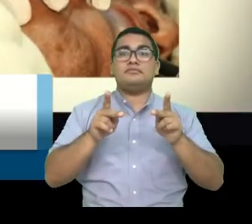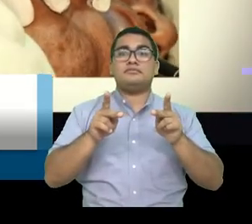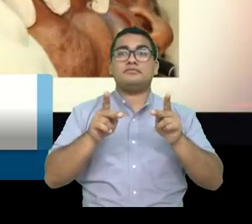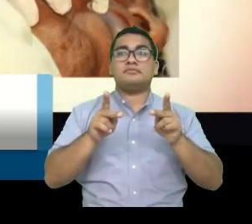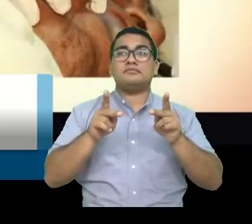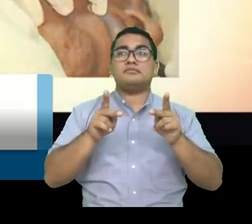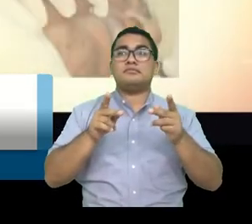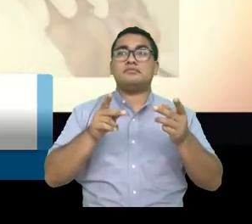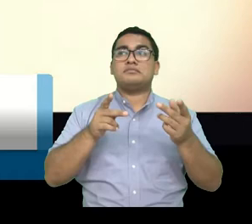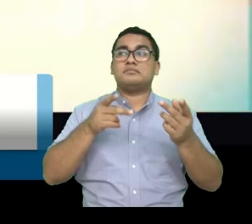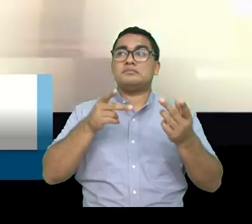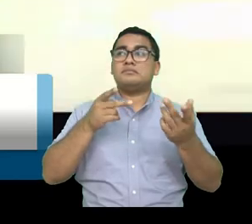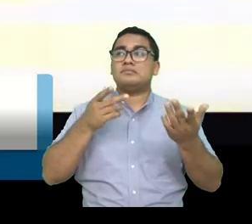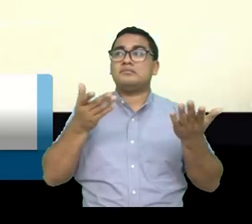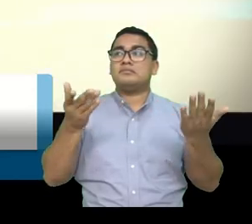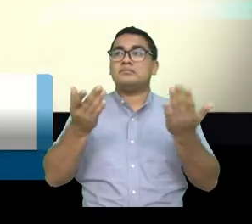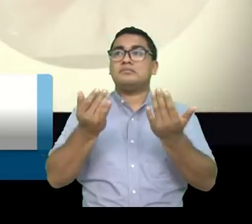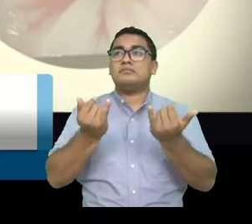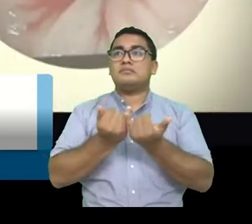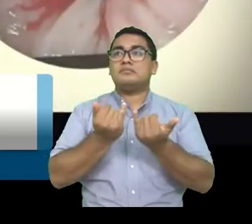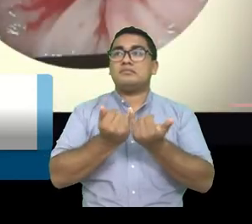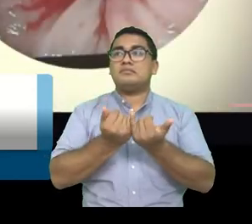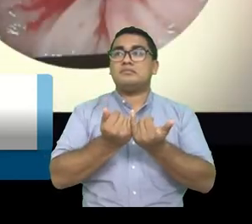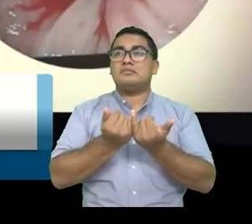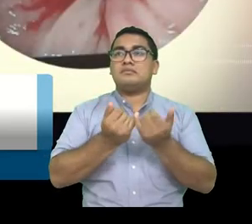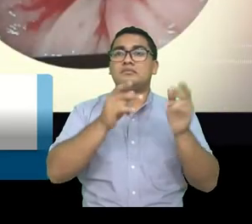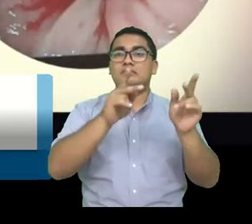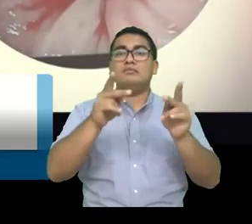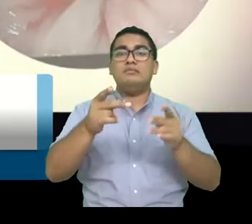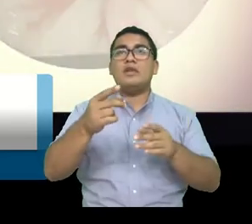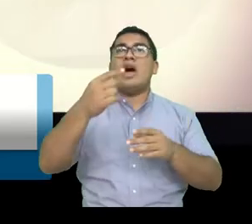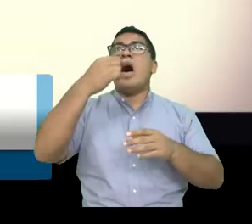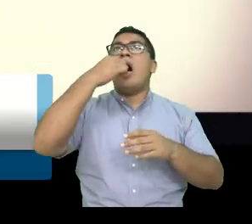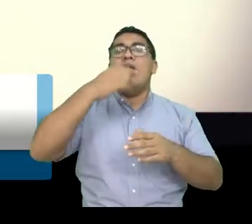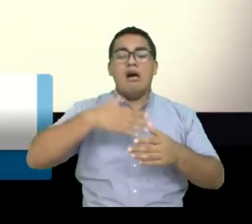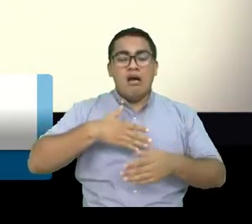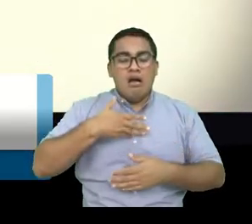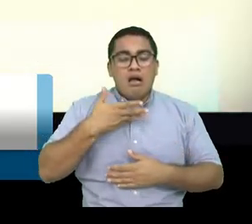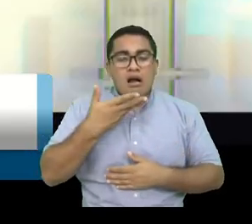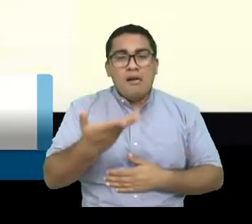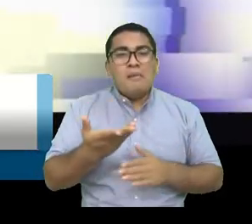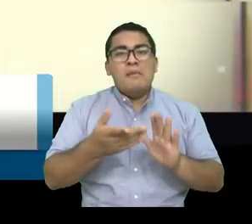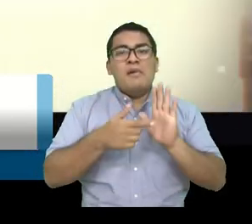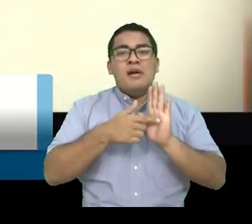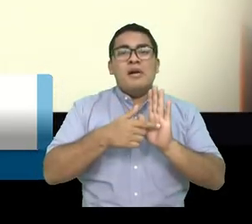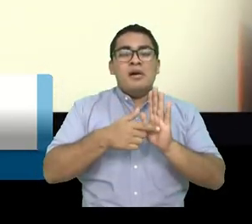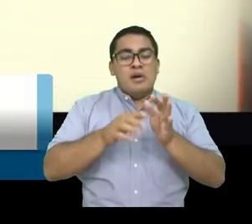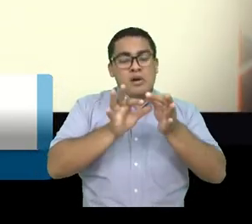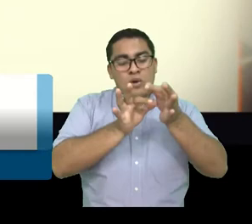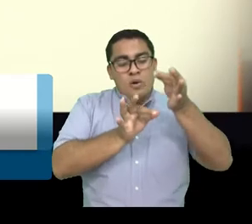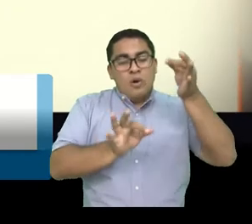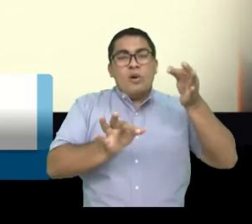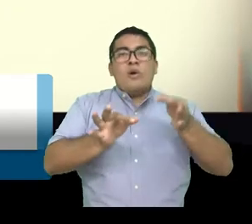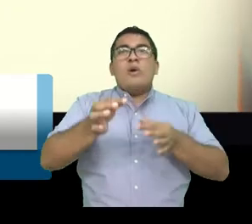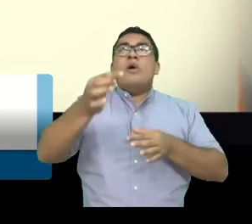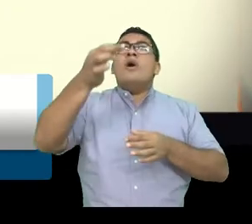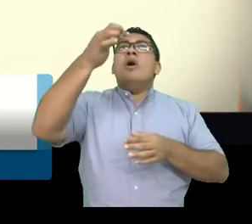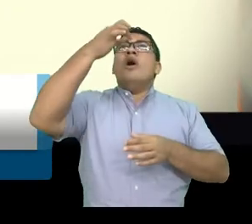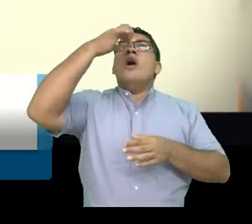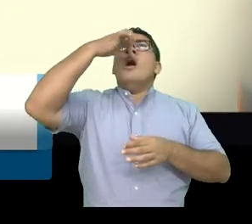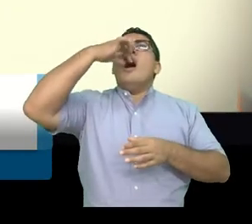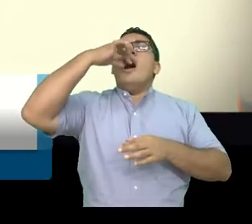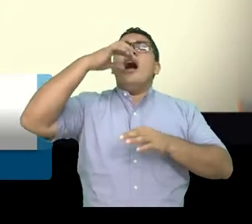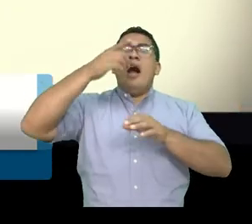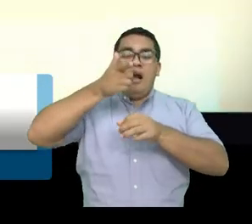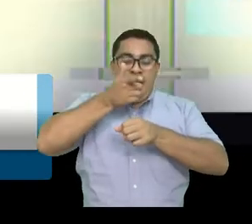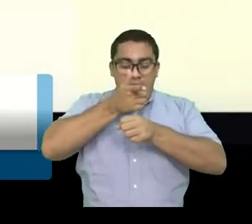debe provocar cierto vómito. Cuando uno se mete el dedo, por ejemplo, tiene ganas de vomitar. Ahora imagínese un tubo, una camarita de esta para